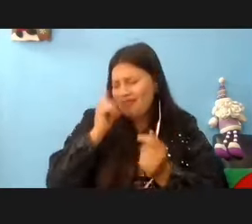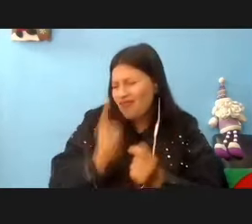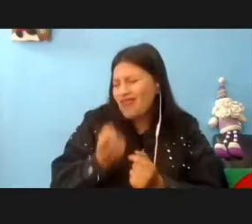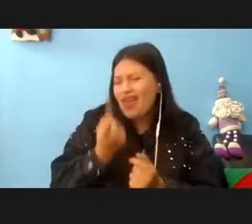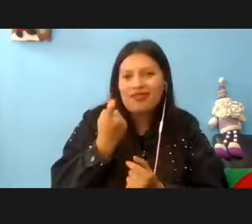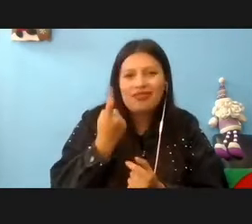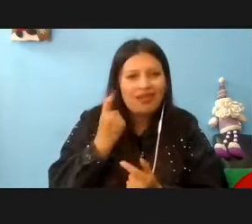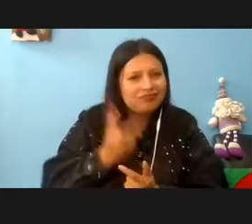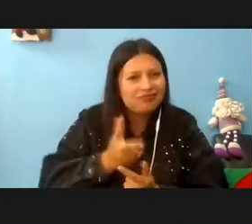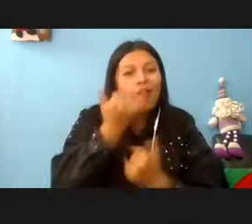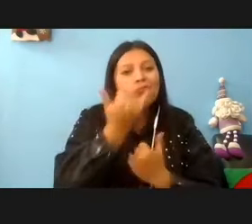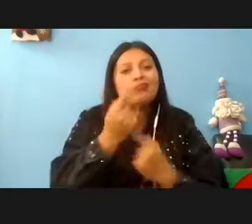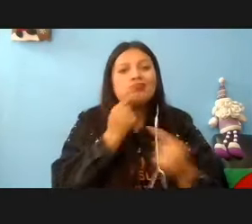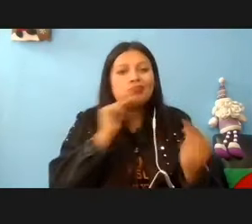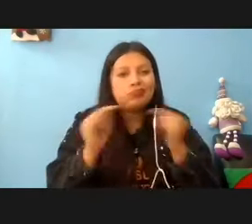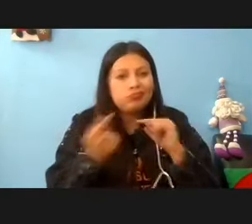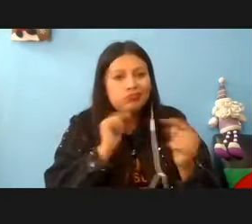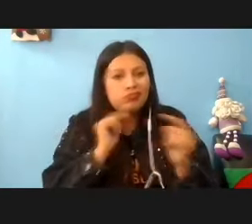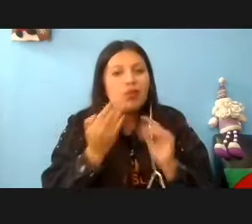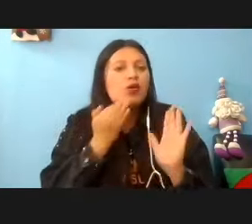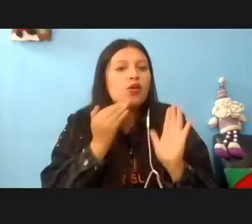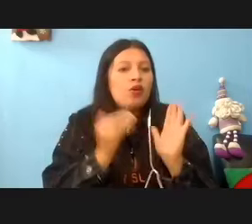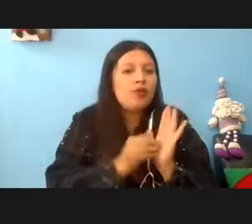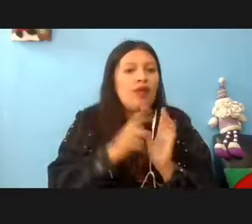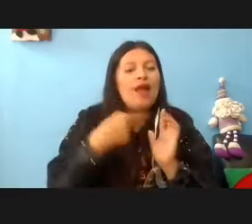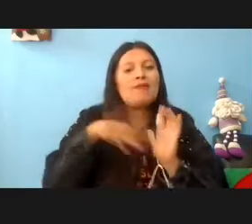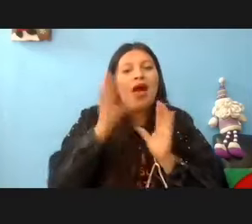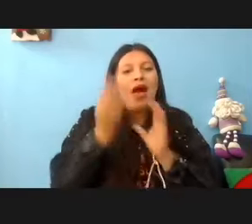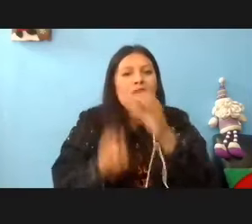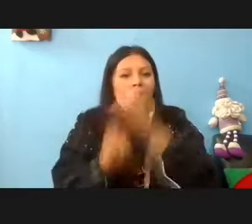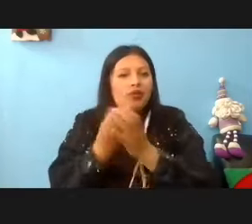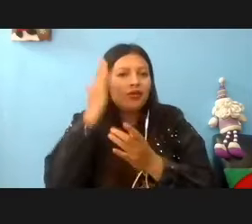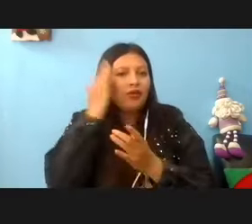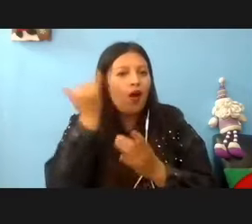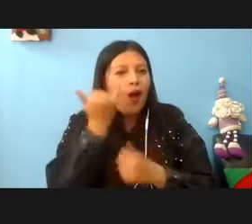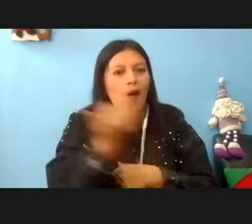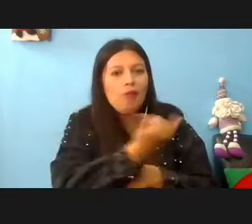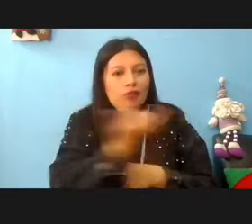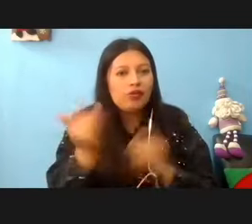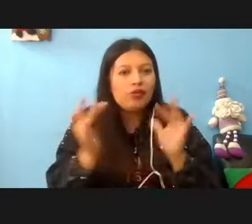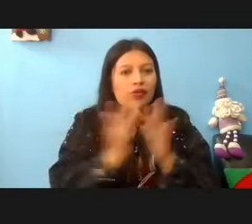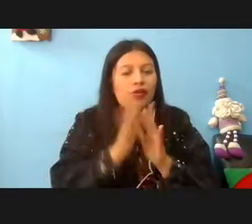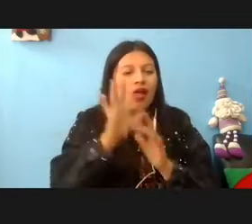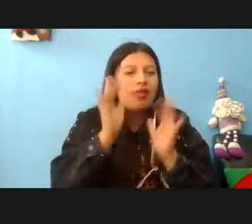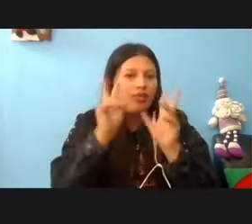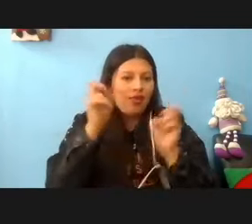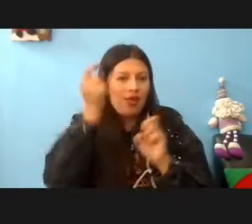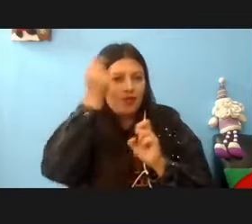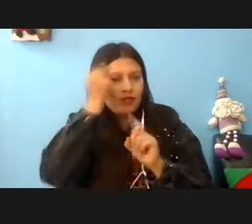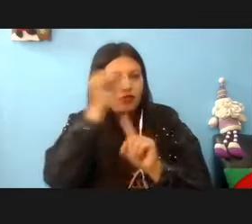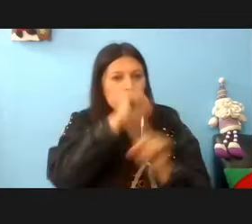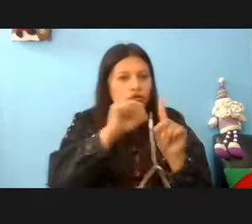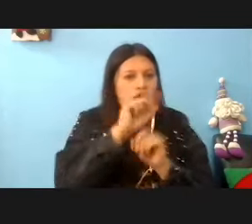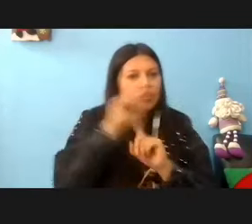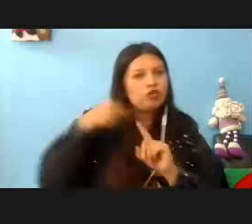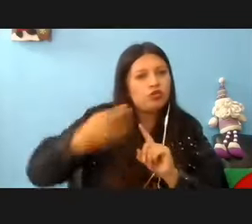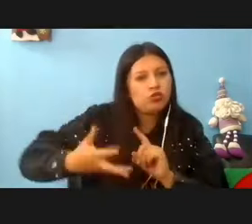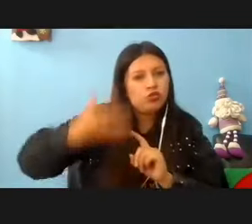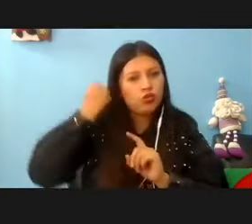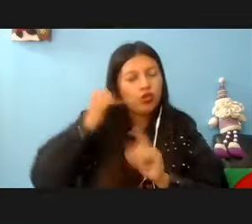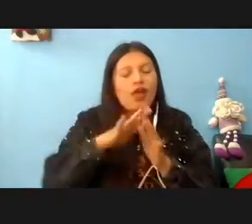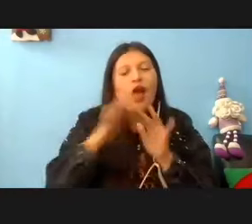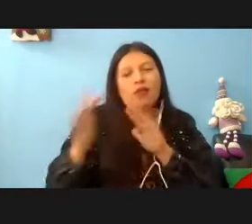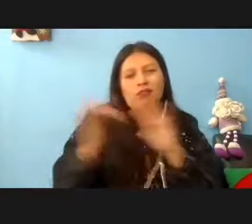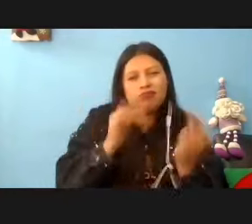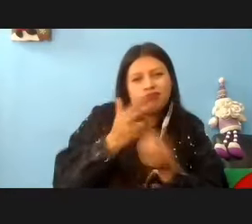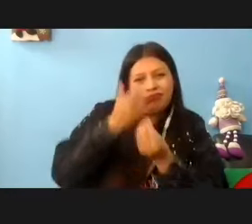Hay discusiones alrededor de, por ejemplo, la gran producción académica que existe sobre memoria, memoria social, memoria histórica, del conflicto